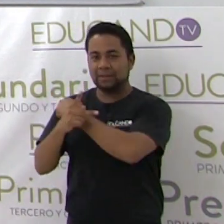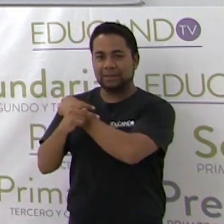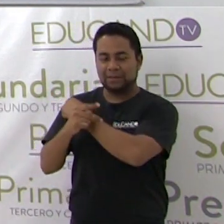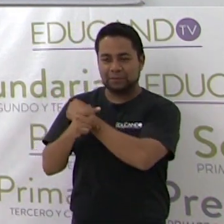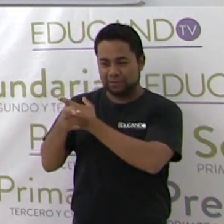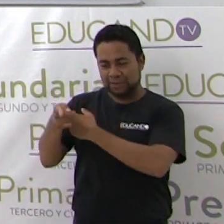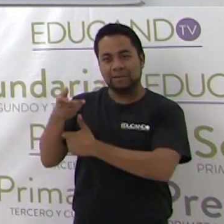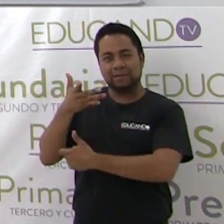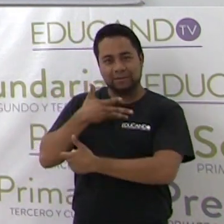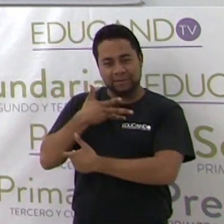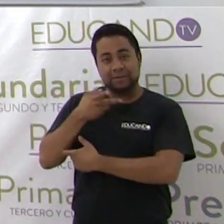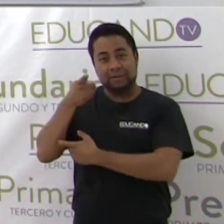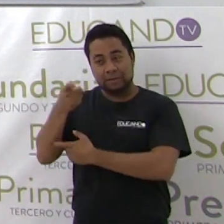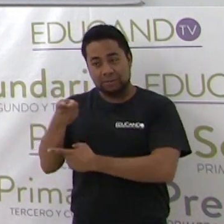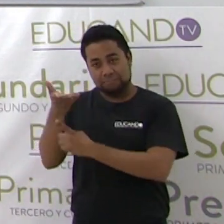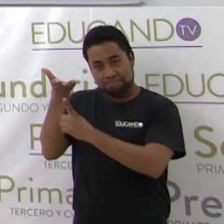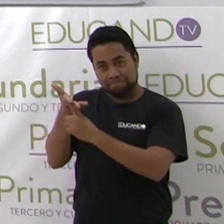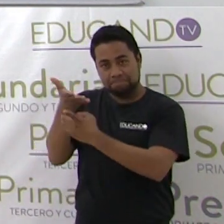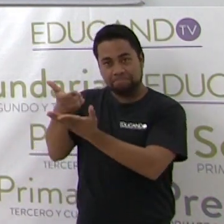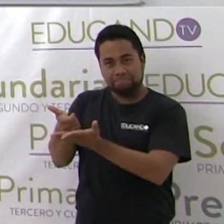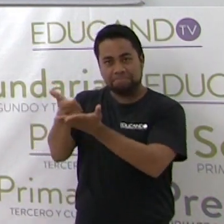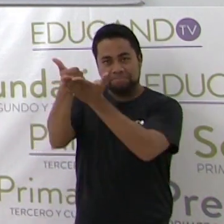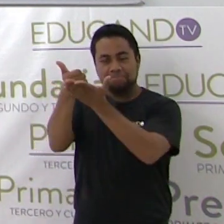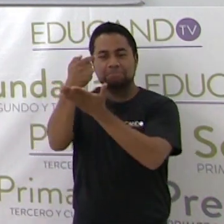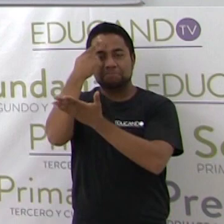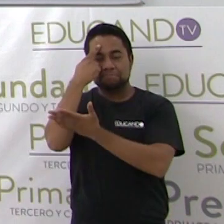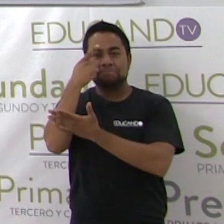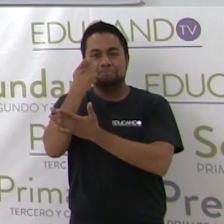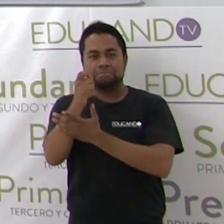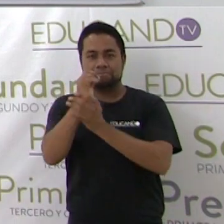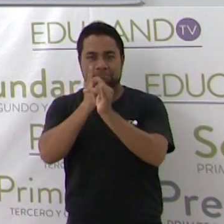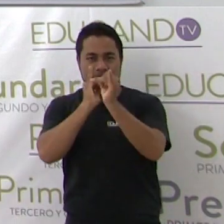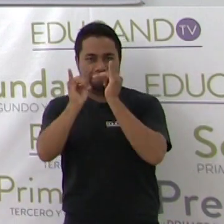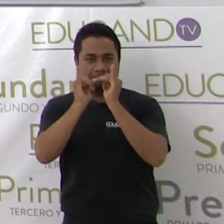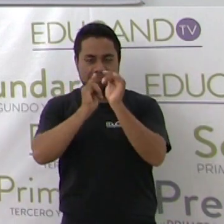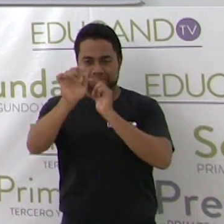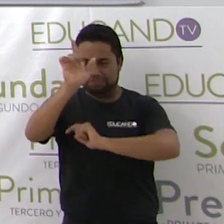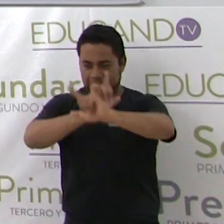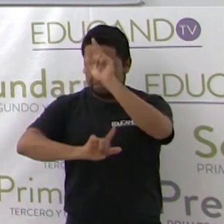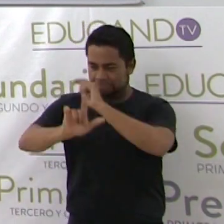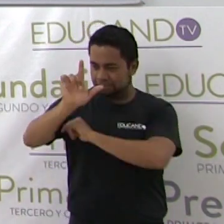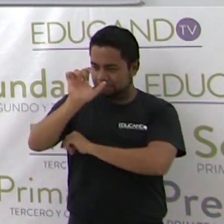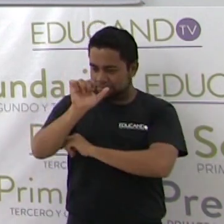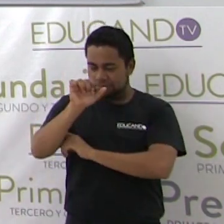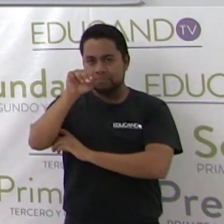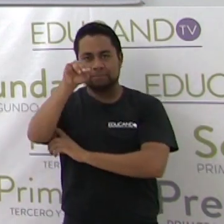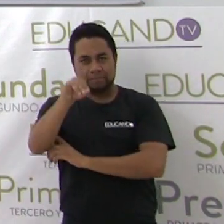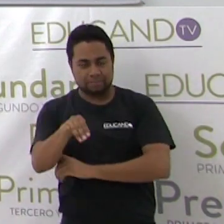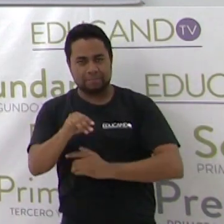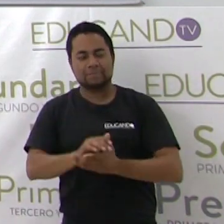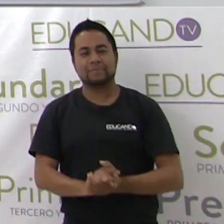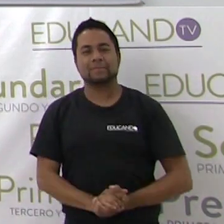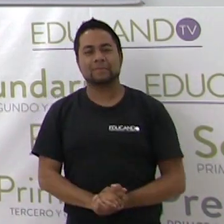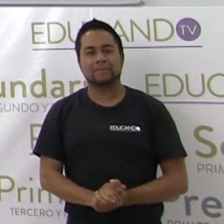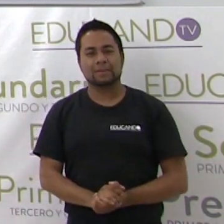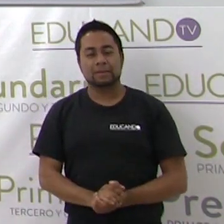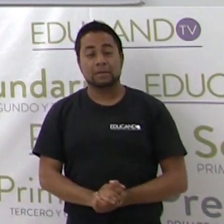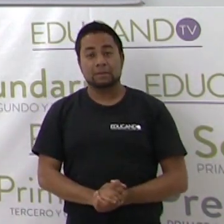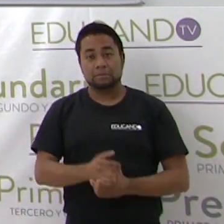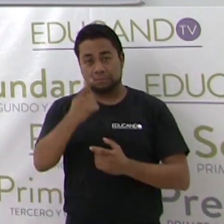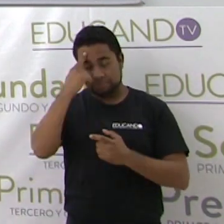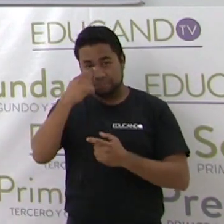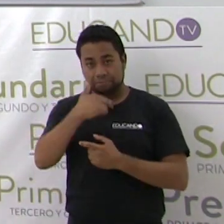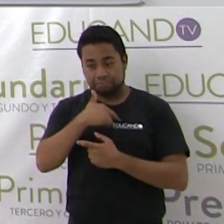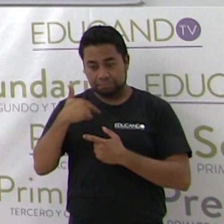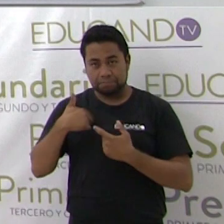nuestra pantalla. Él nos estará apoyando con la interpretación en lengua de señas mexicana. Para